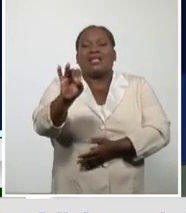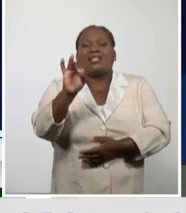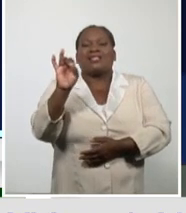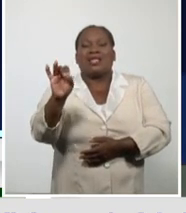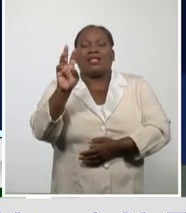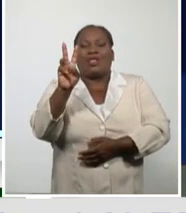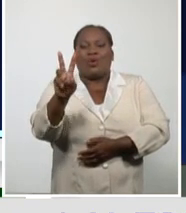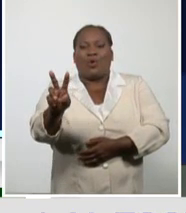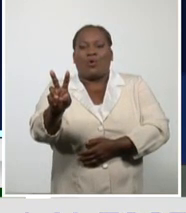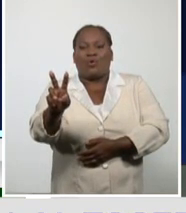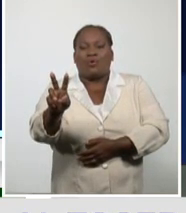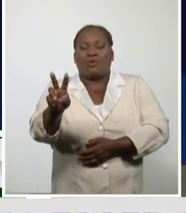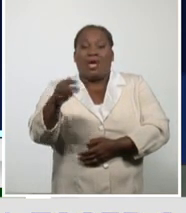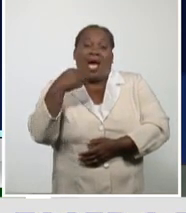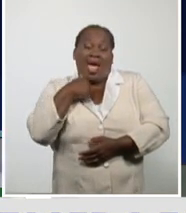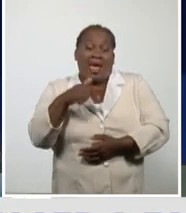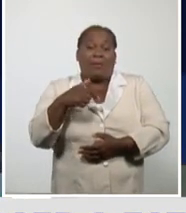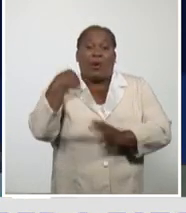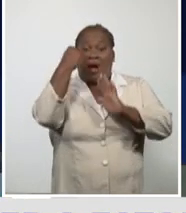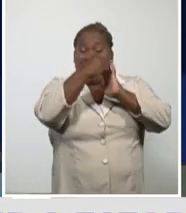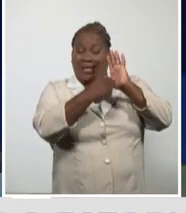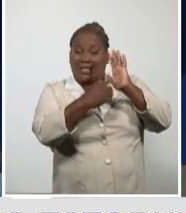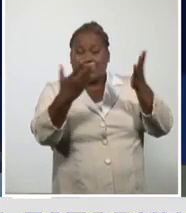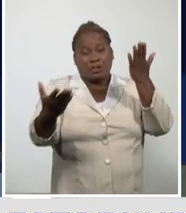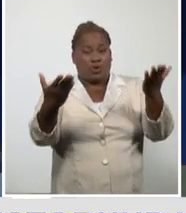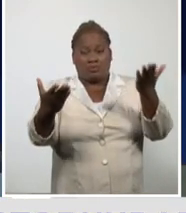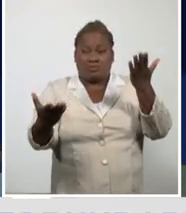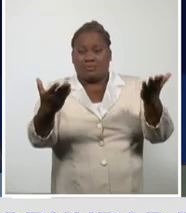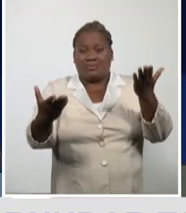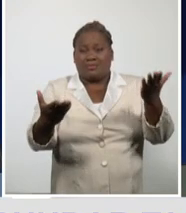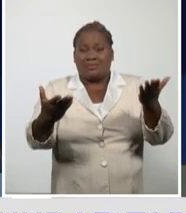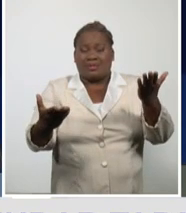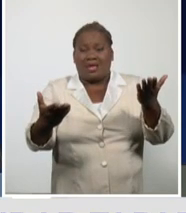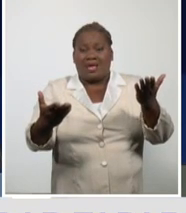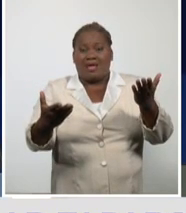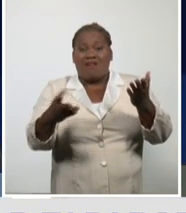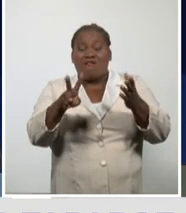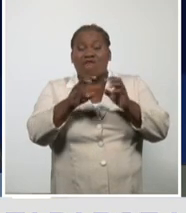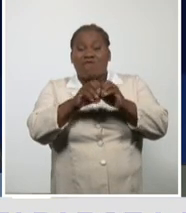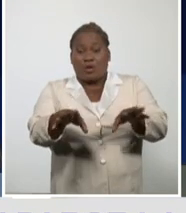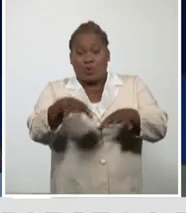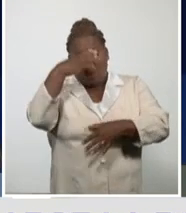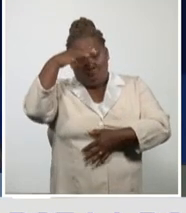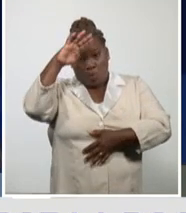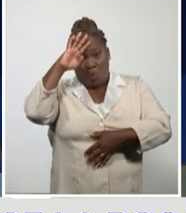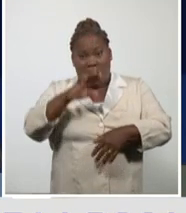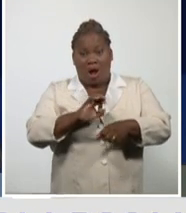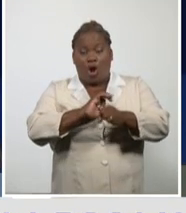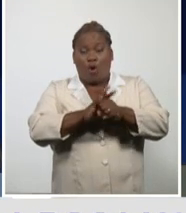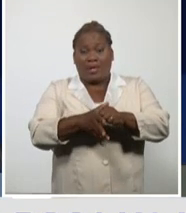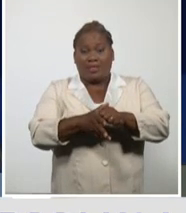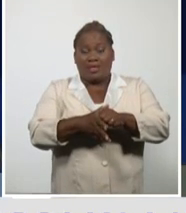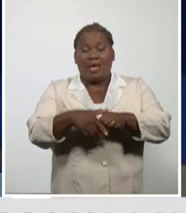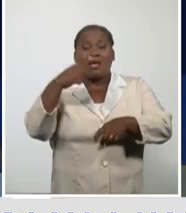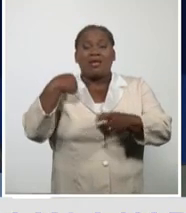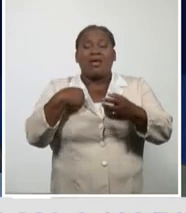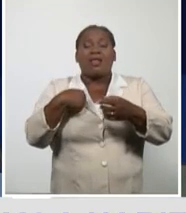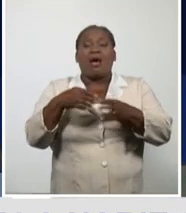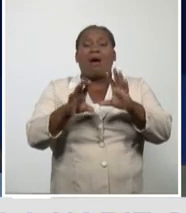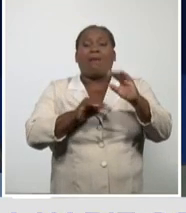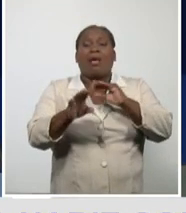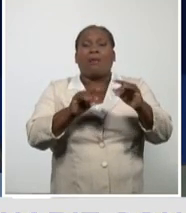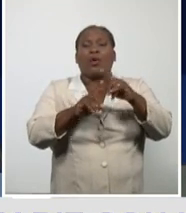si fuéramos a caracterizar en este aspecto la epidemia de nuestro país, que saben que ayer hablamos de este tema y